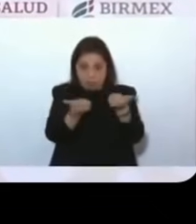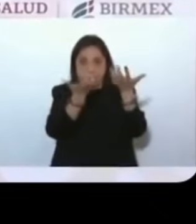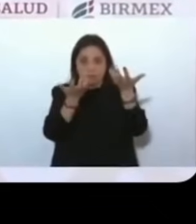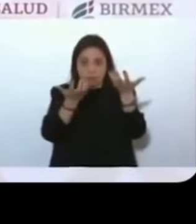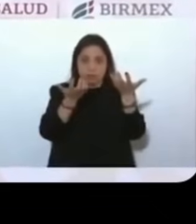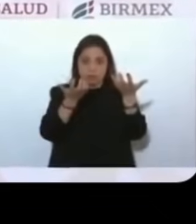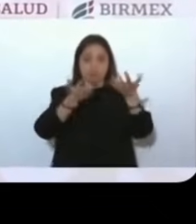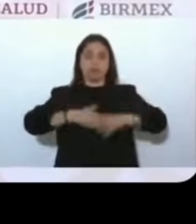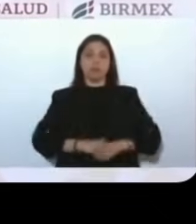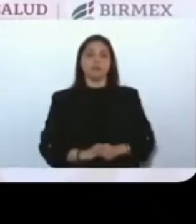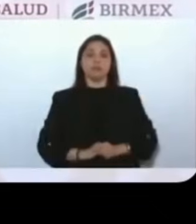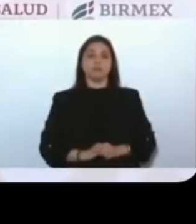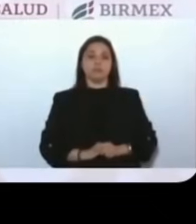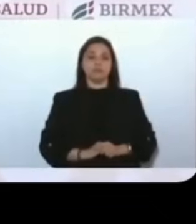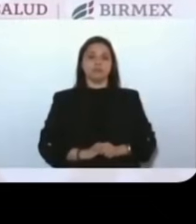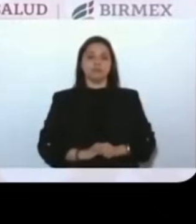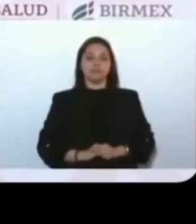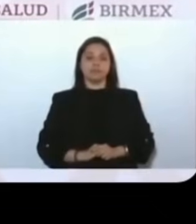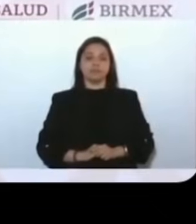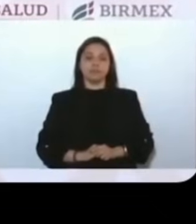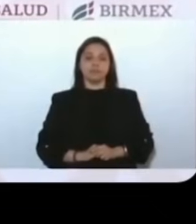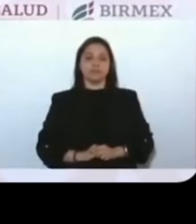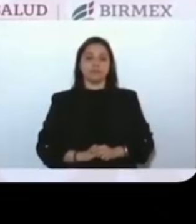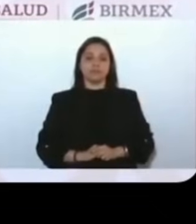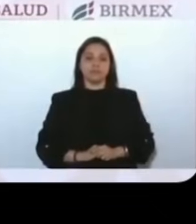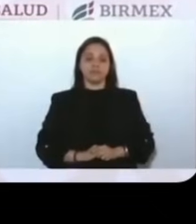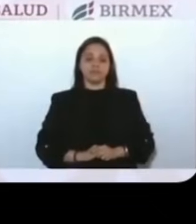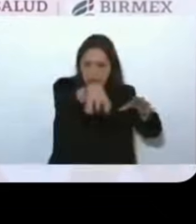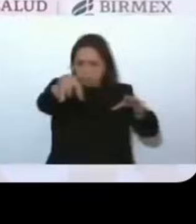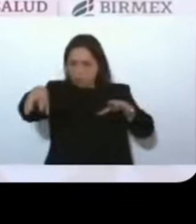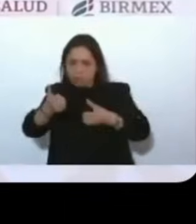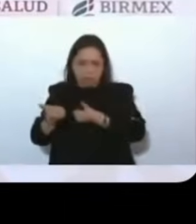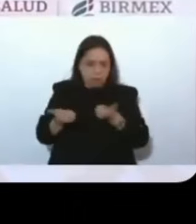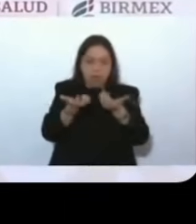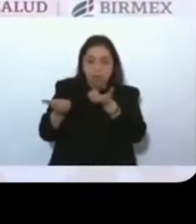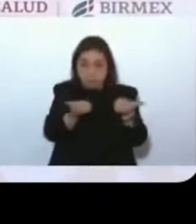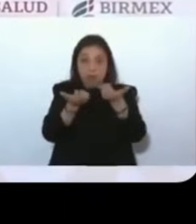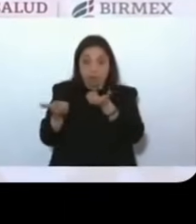pueblo. Amigos y amigas, vamos a escuchar este bonito video